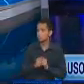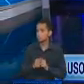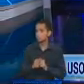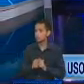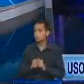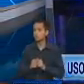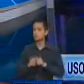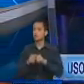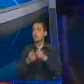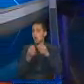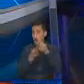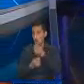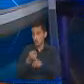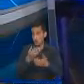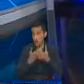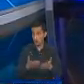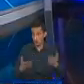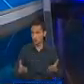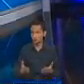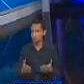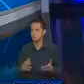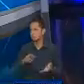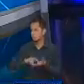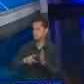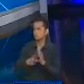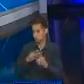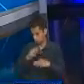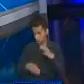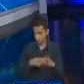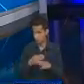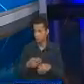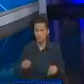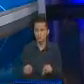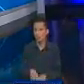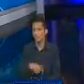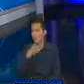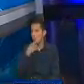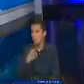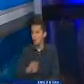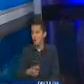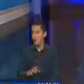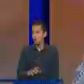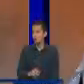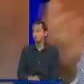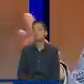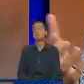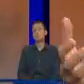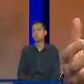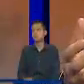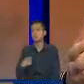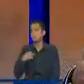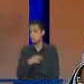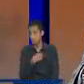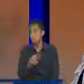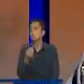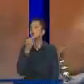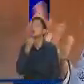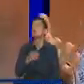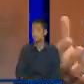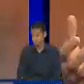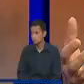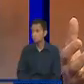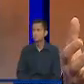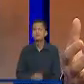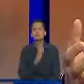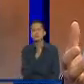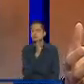de productos transgénicos está diseminado en el mundo de una forma impresionante. Entonces, nosotros consumimos transgénicos. Estamos rodeados